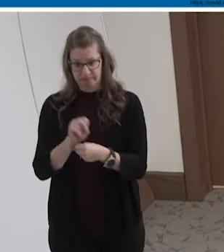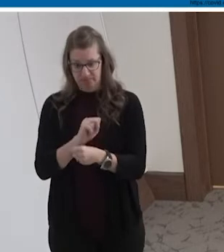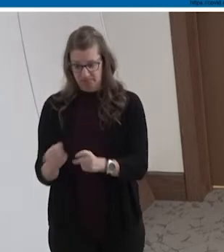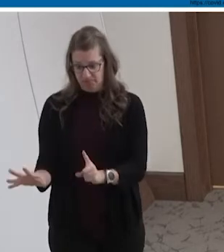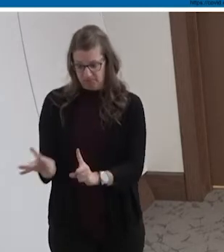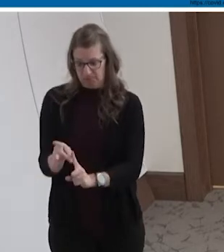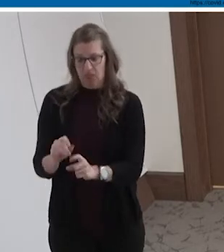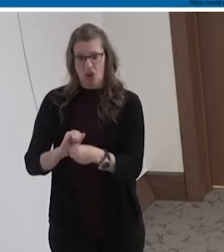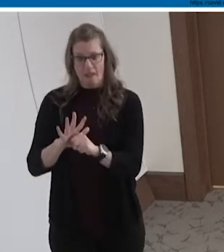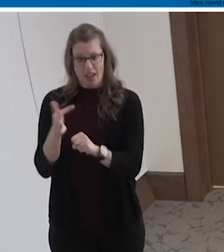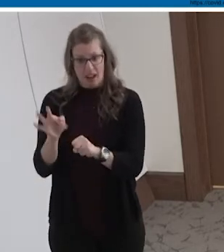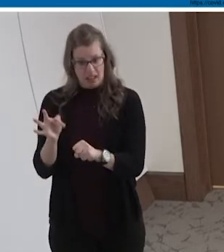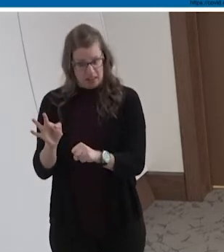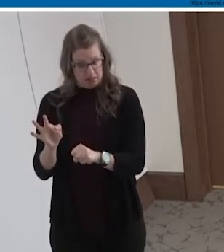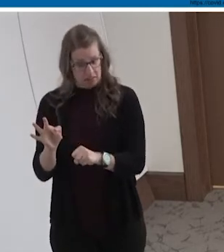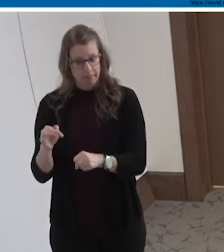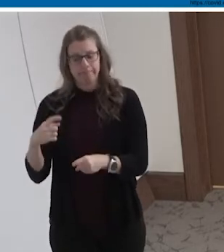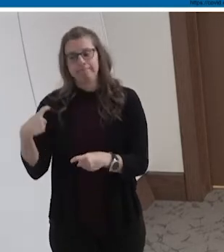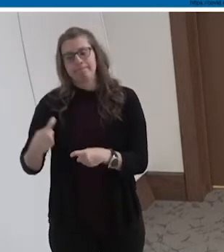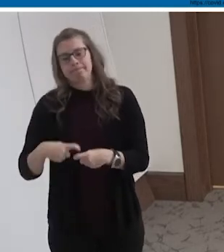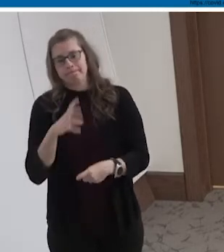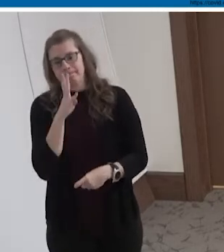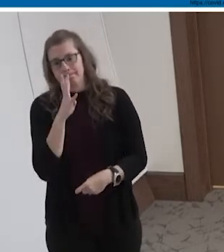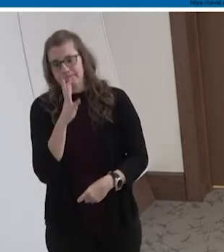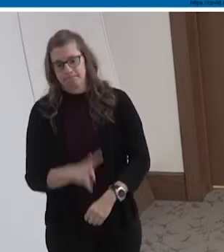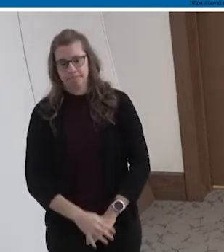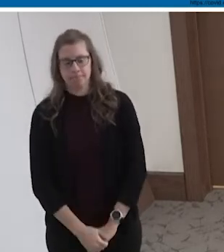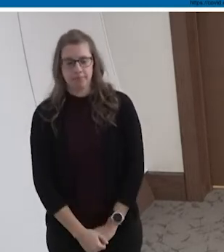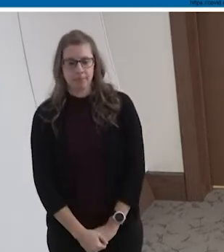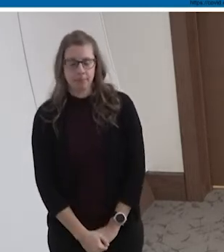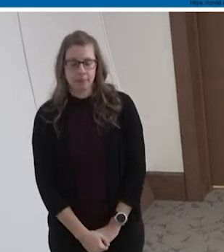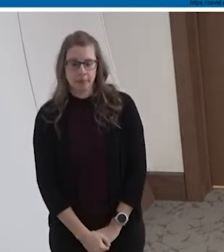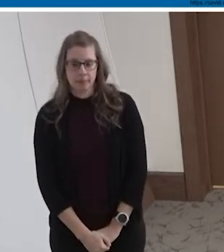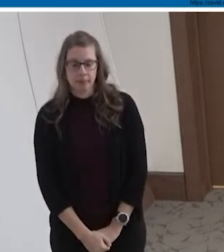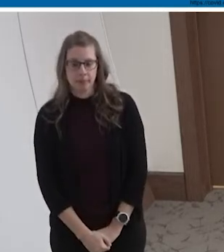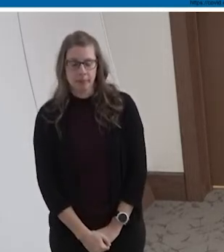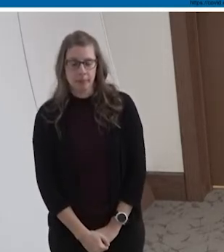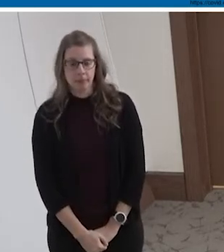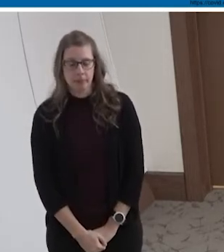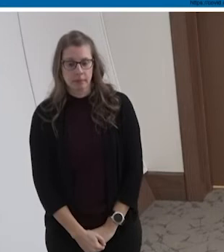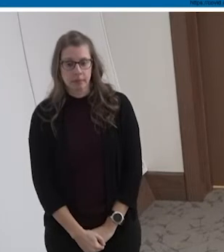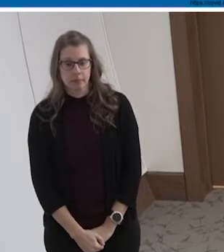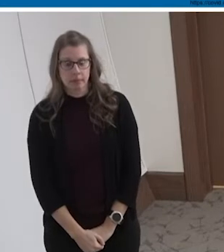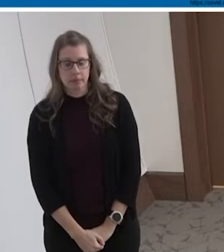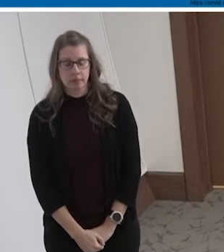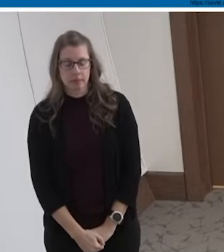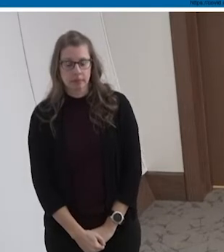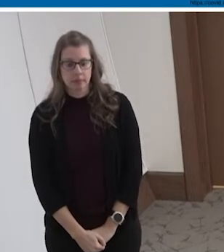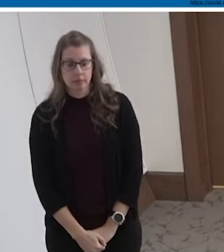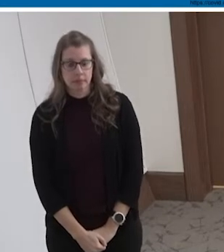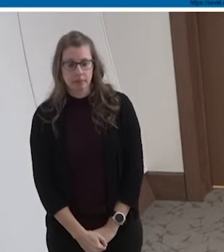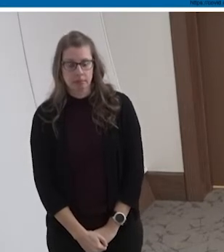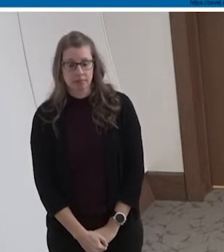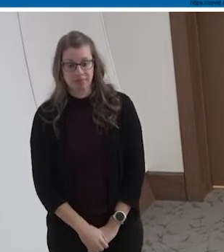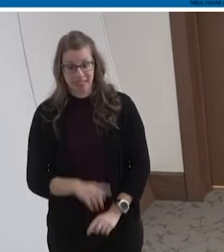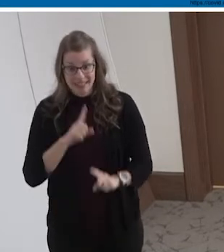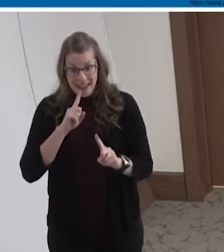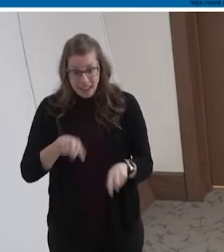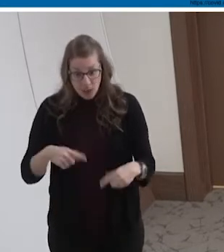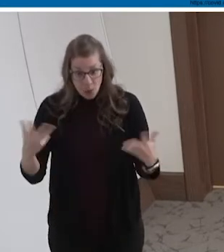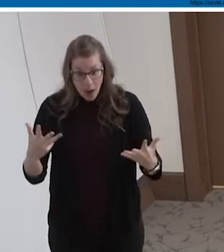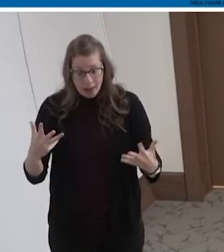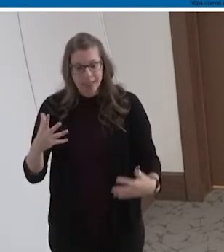COVID-19? La primera pregunta es, ¿los niños realmente se enferman con el COVID-19? And the answer